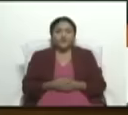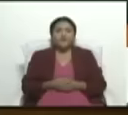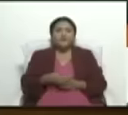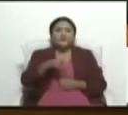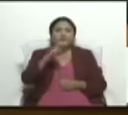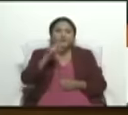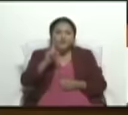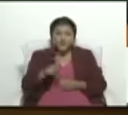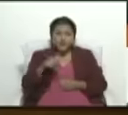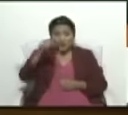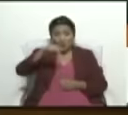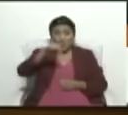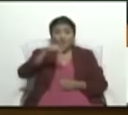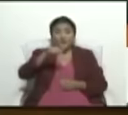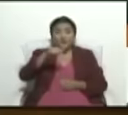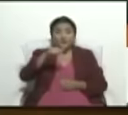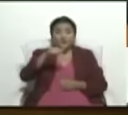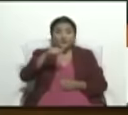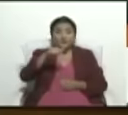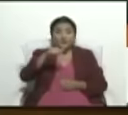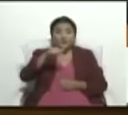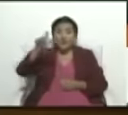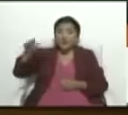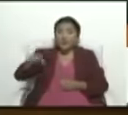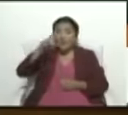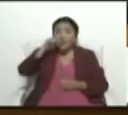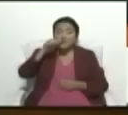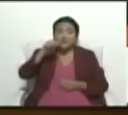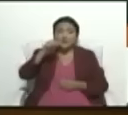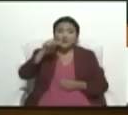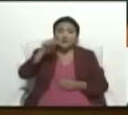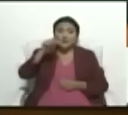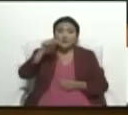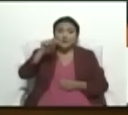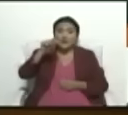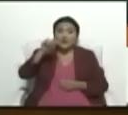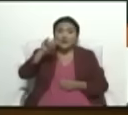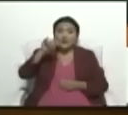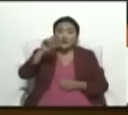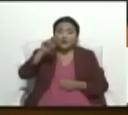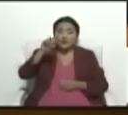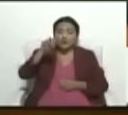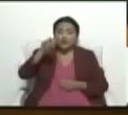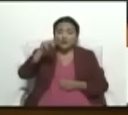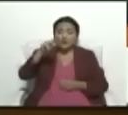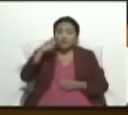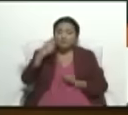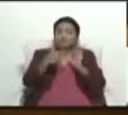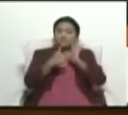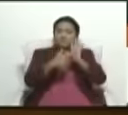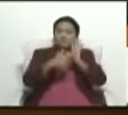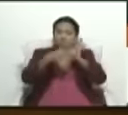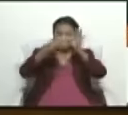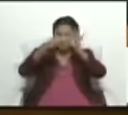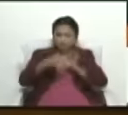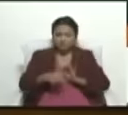que hoy el nombre de Tyron González Cancerbero queda reivindicado a nivel mundial,